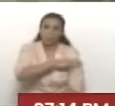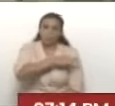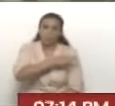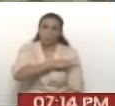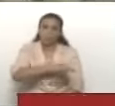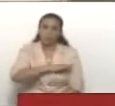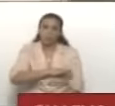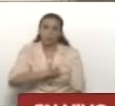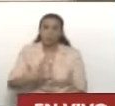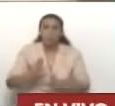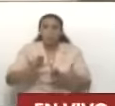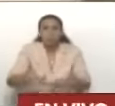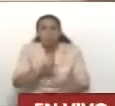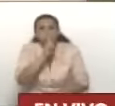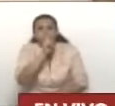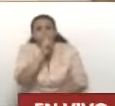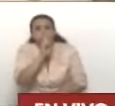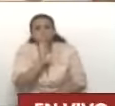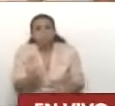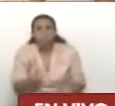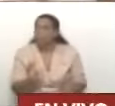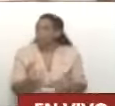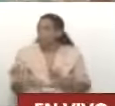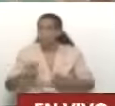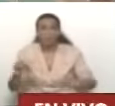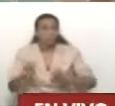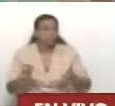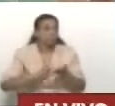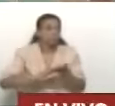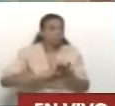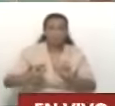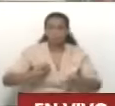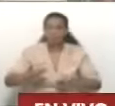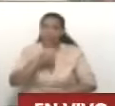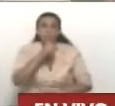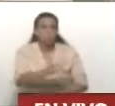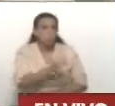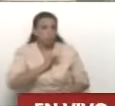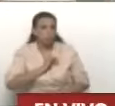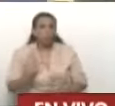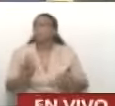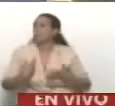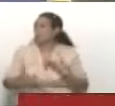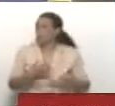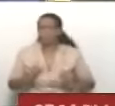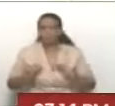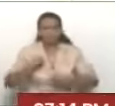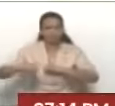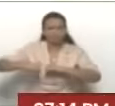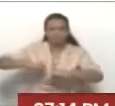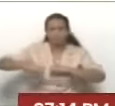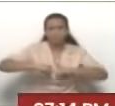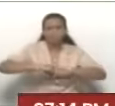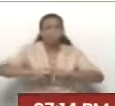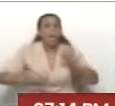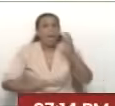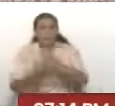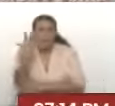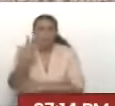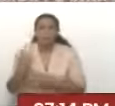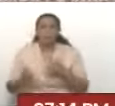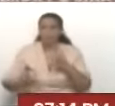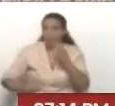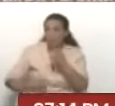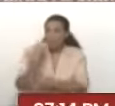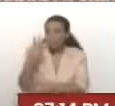no nos quedamos en la denuncia, nosotros vamos a la acción. De la denuncia a la acción, de la acción a la construcción y de